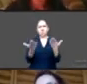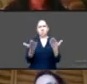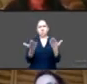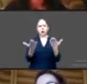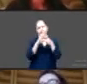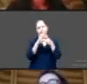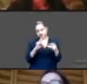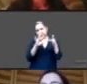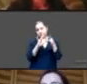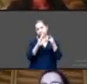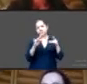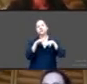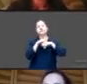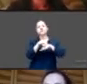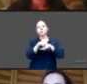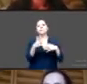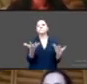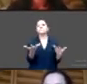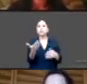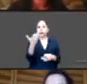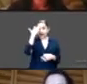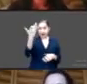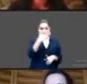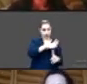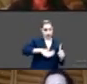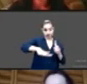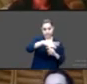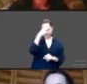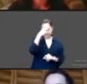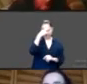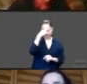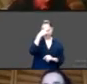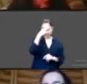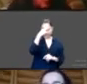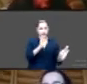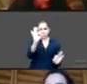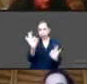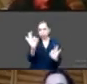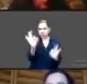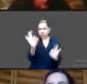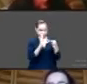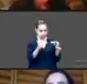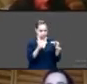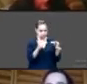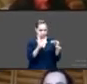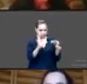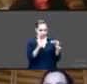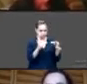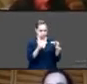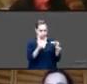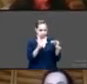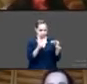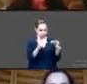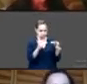de qué es lo que está pasando en nuestro país, ¿no? De manera general, por qué tenemos tasas de fecundidad